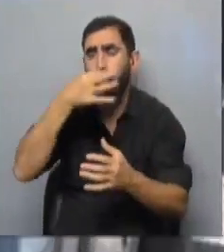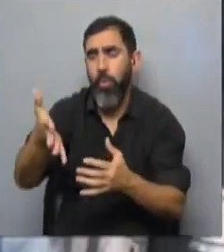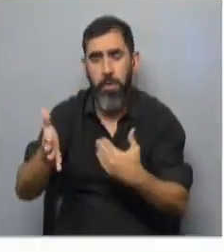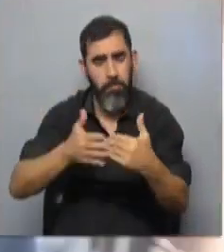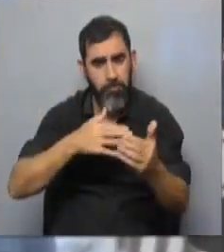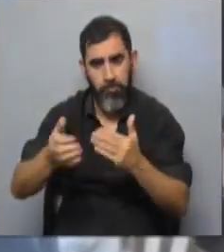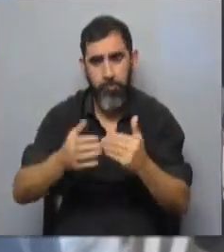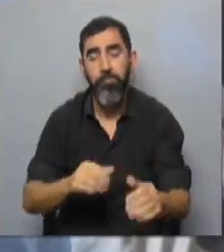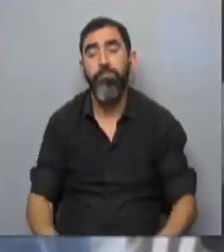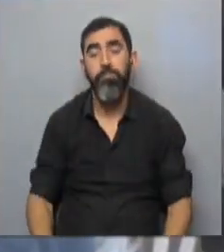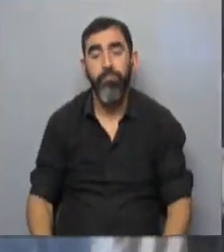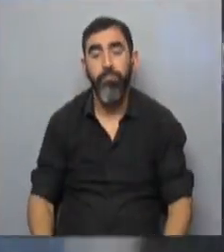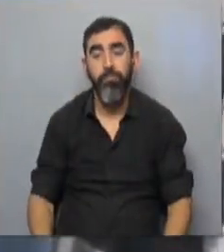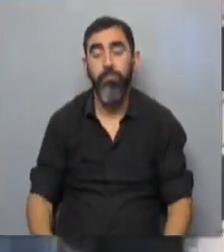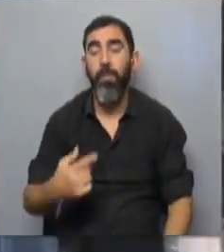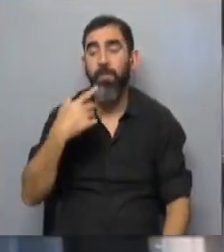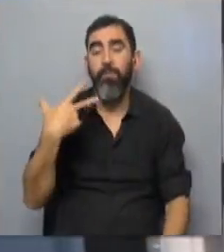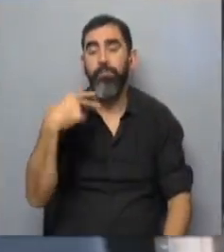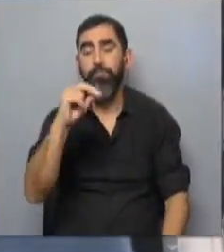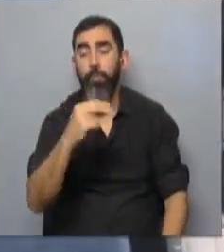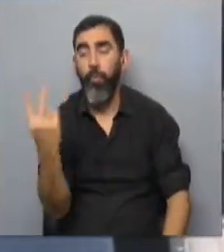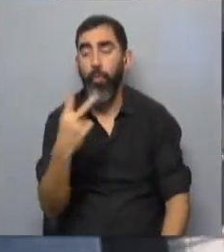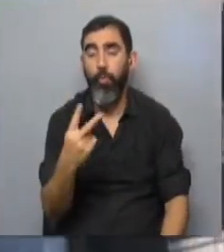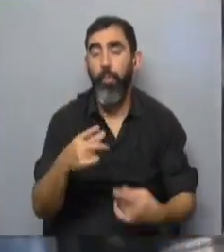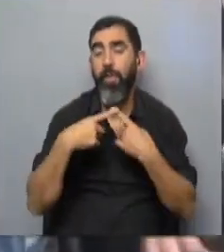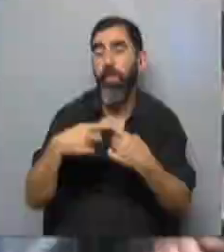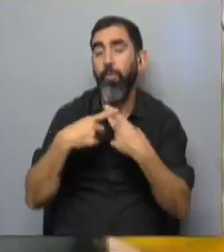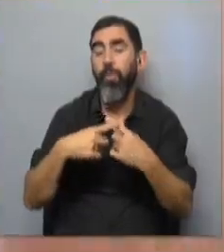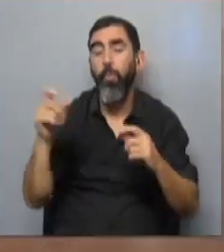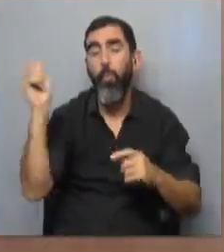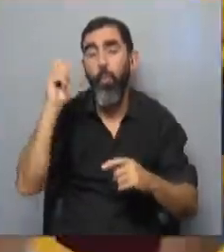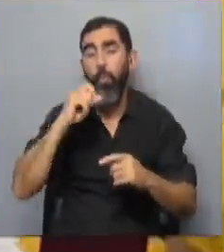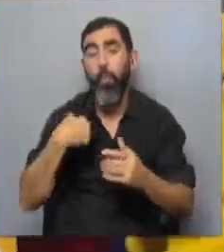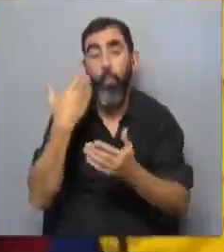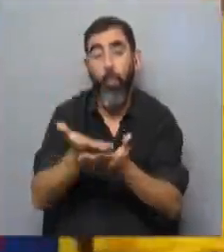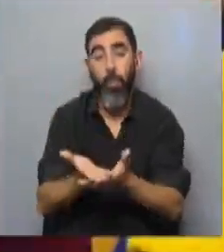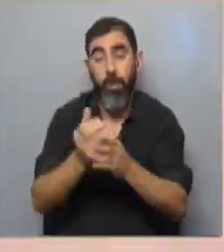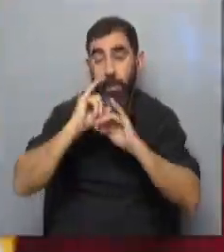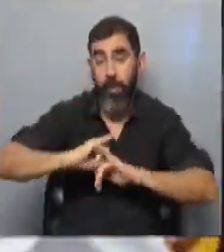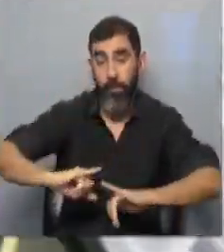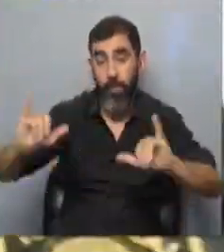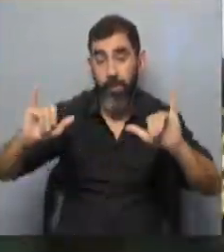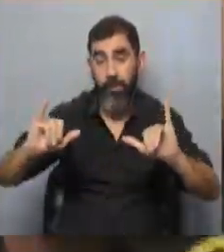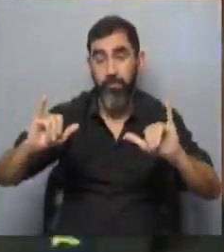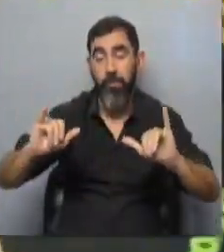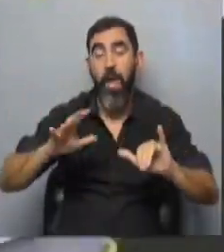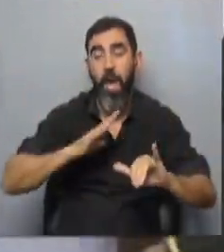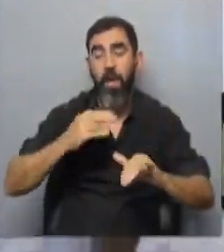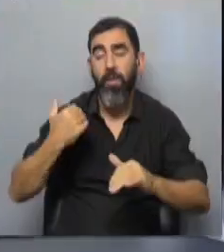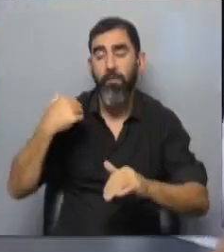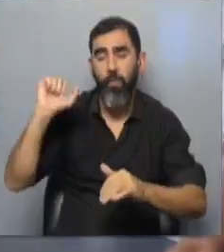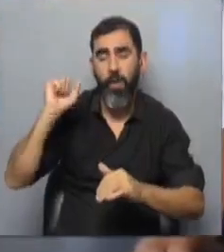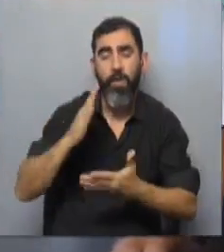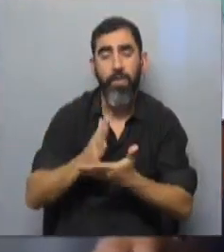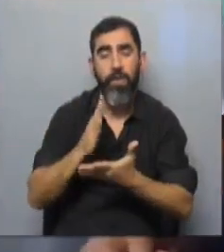quisieran. Según el fallo, la negativa de Petro y Hernández a debatir públicamente las propuestas de la campaña electoral vulnera el derecho de todo